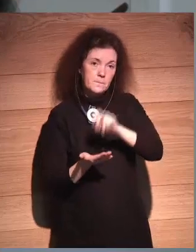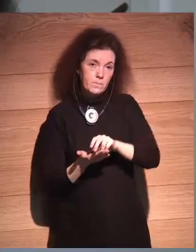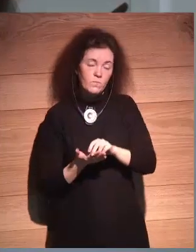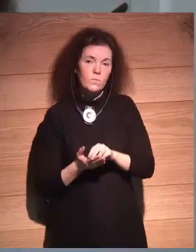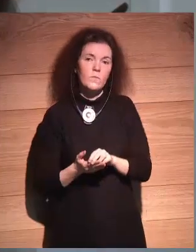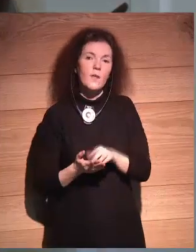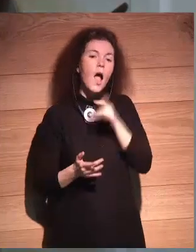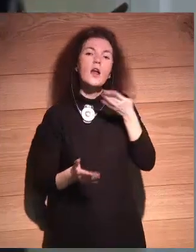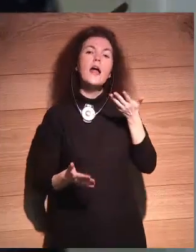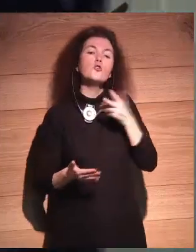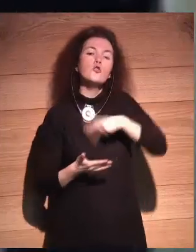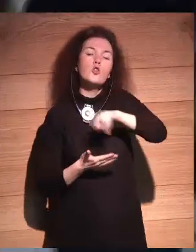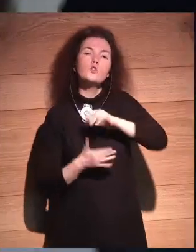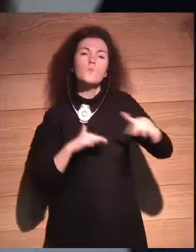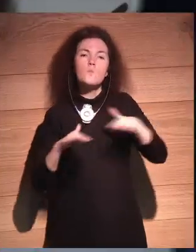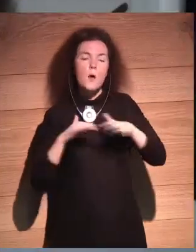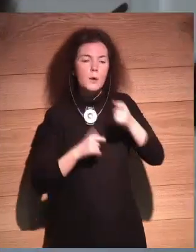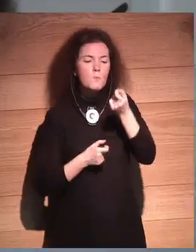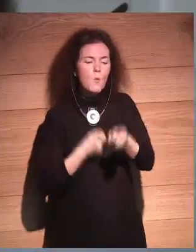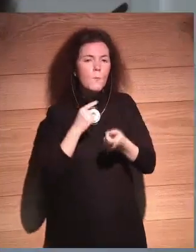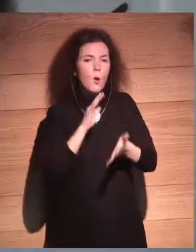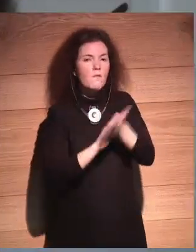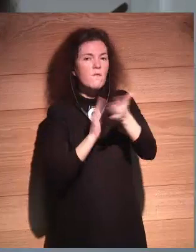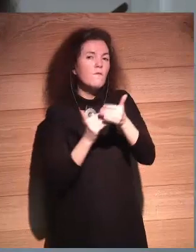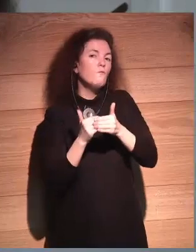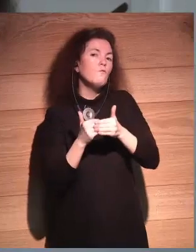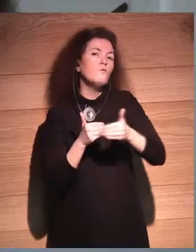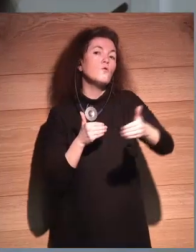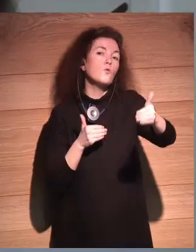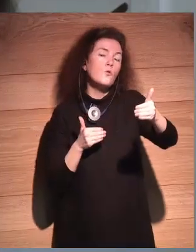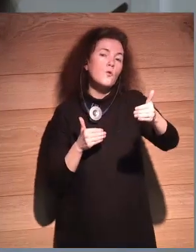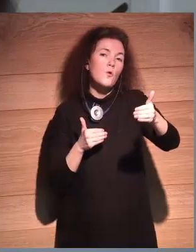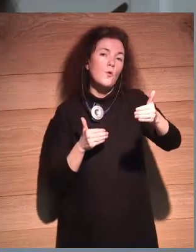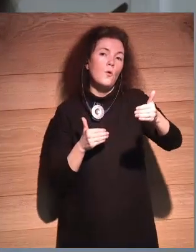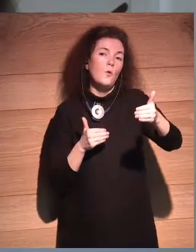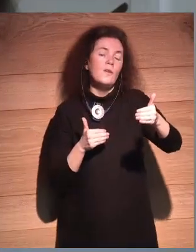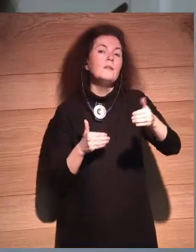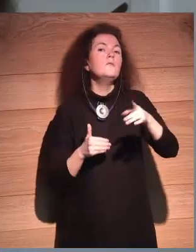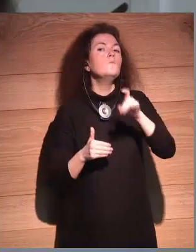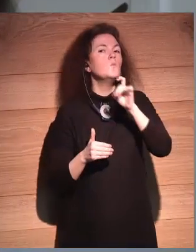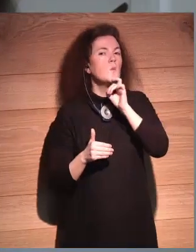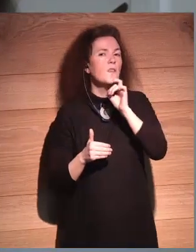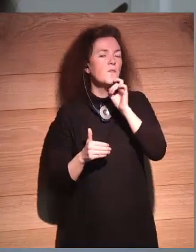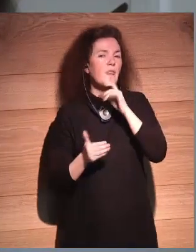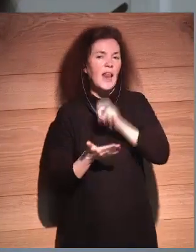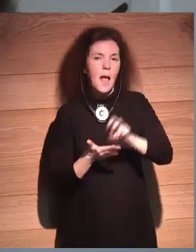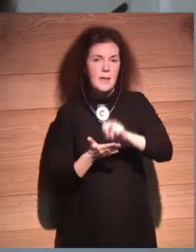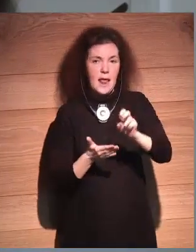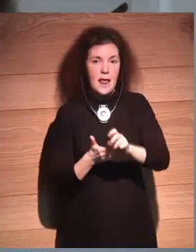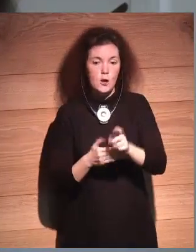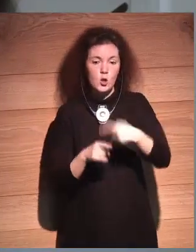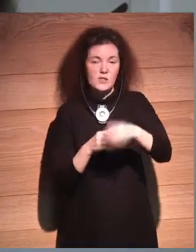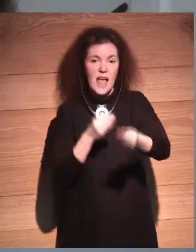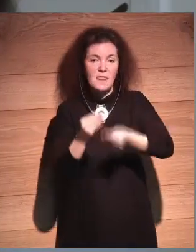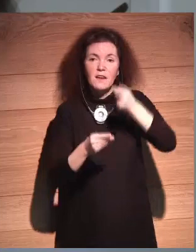Y ahora estamos moviéndonos poco a poco hacia un futuro en el que es muy difícil caminar, es difícil hacer cualquier